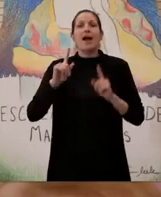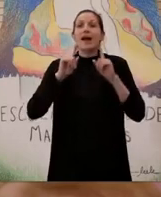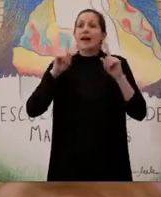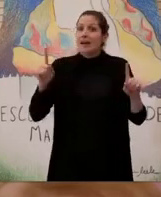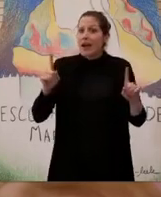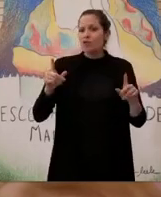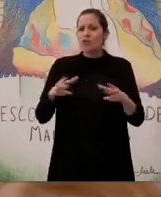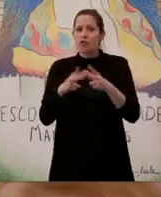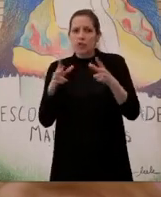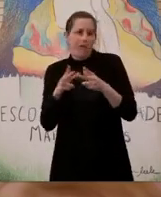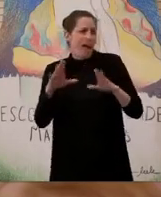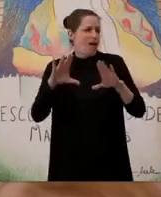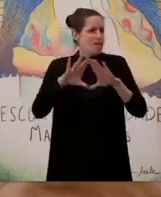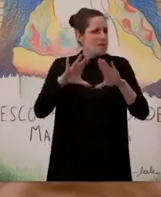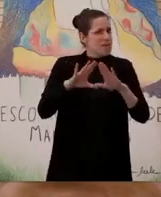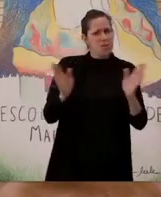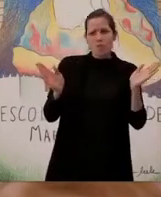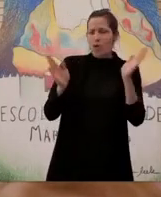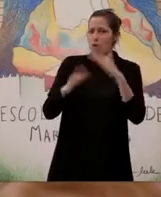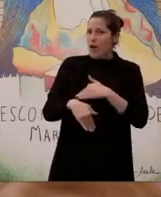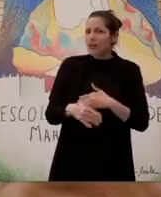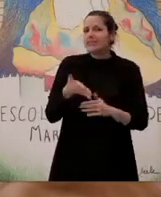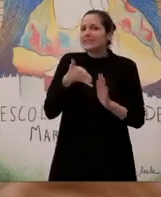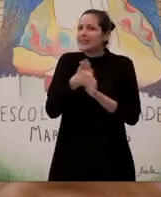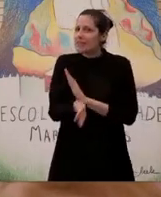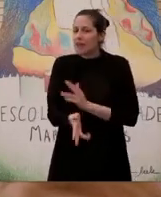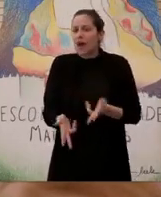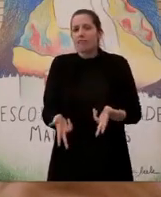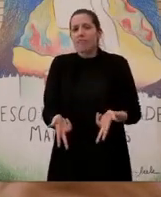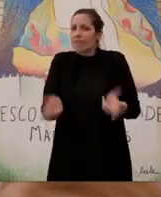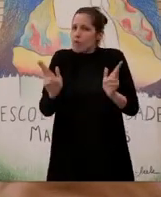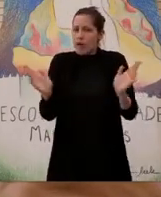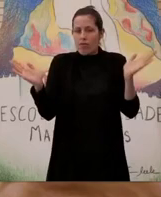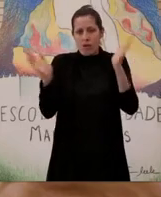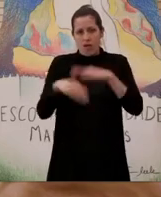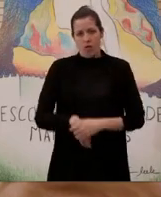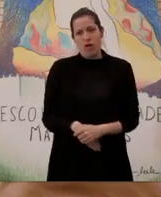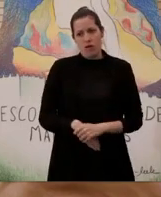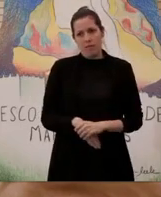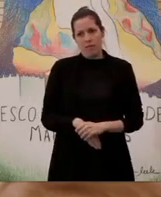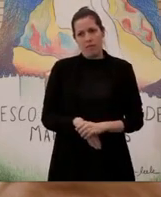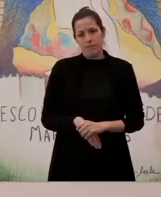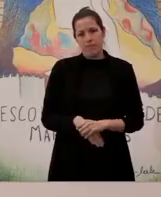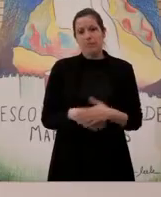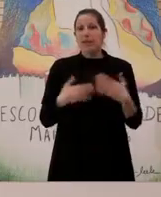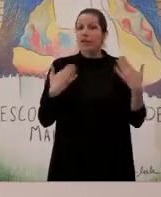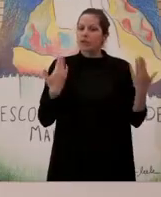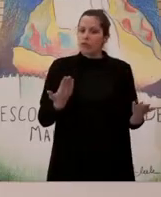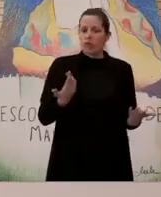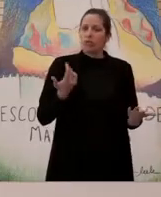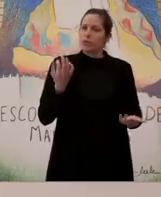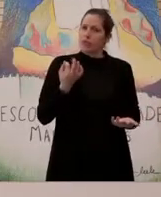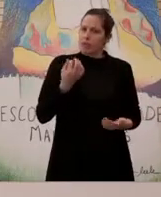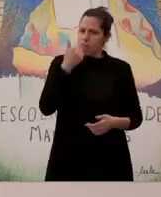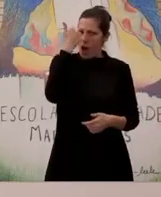si los derechos las mujeres no están reconocidos no una sociedad democrática y esto lanzarlo en conjunto y decir yo a él es